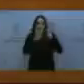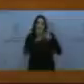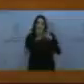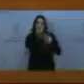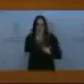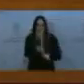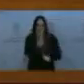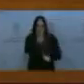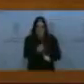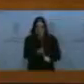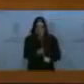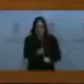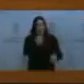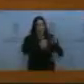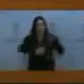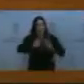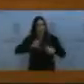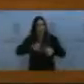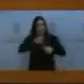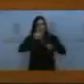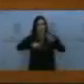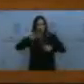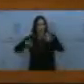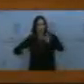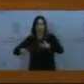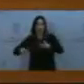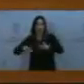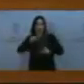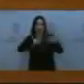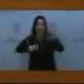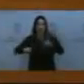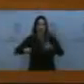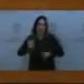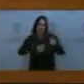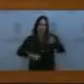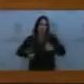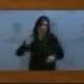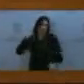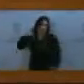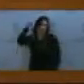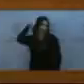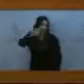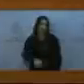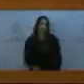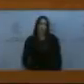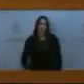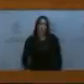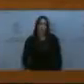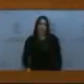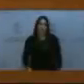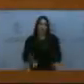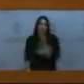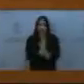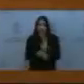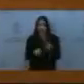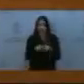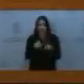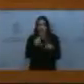problemas con el personal crónicos, al menos desde hace años. Clara estrechez política.